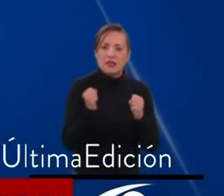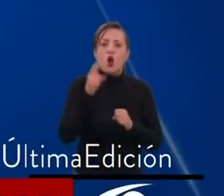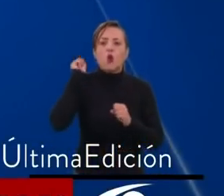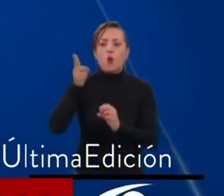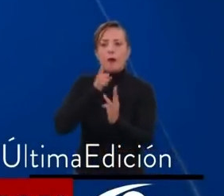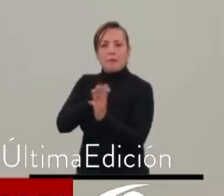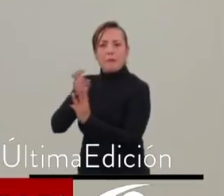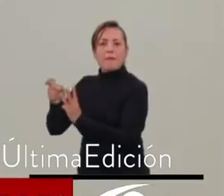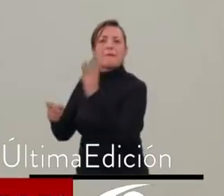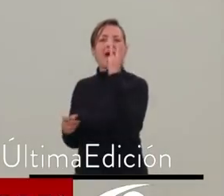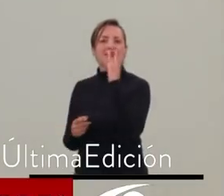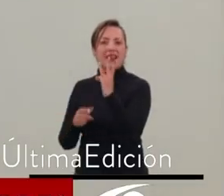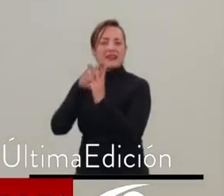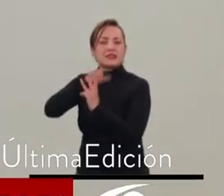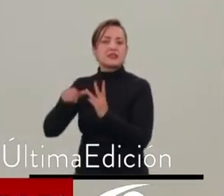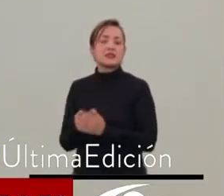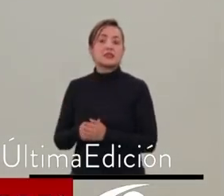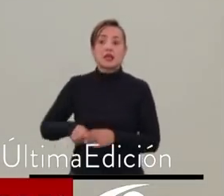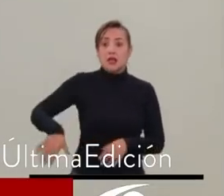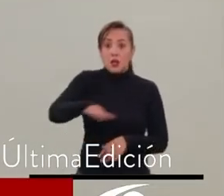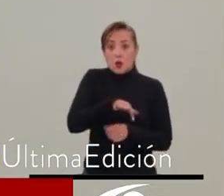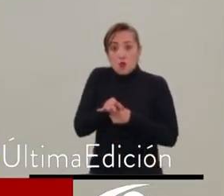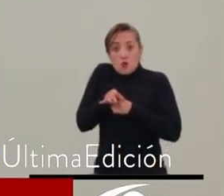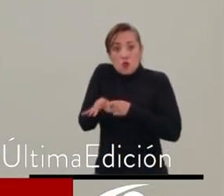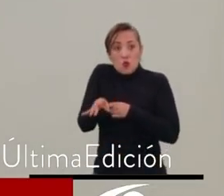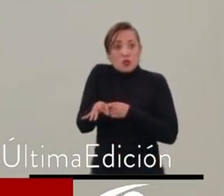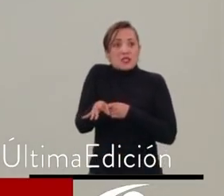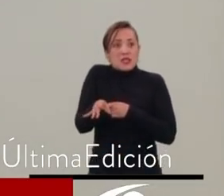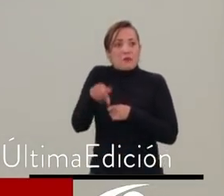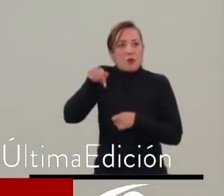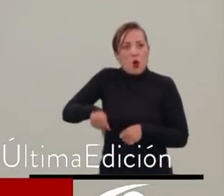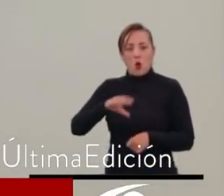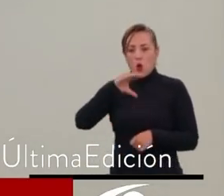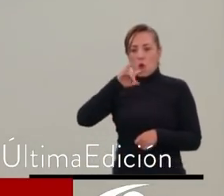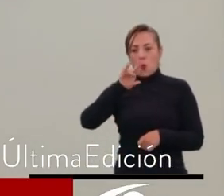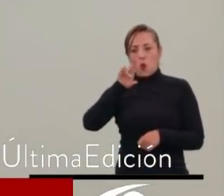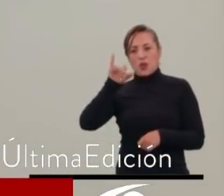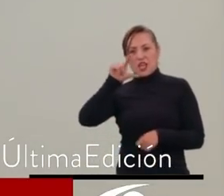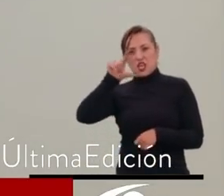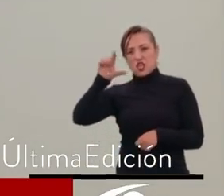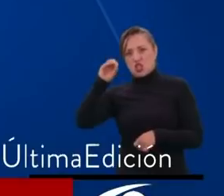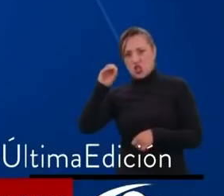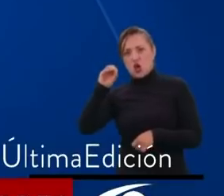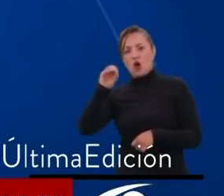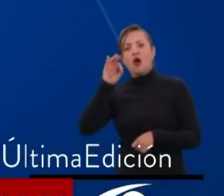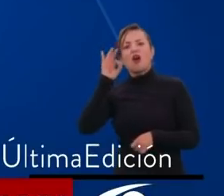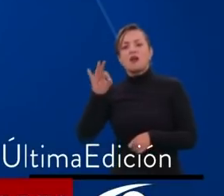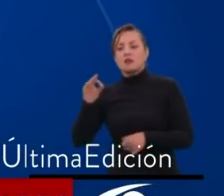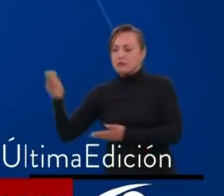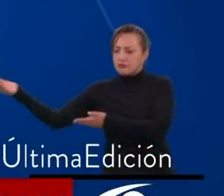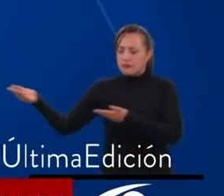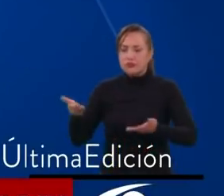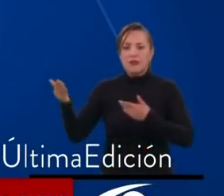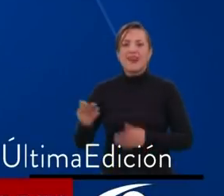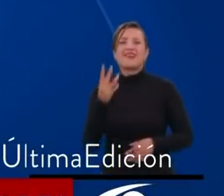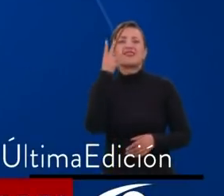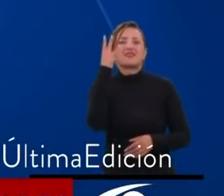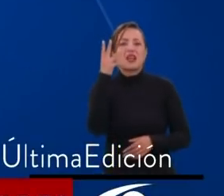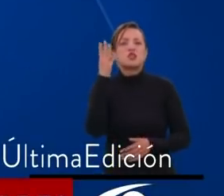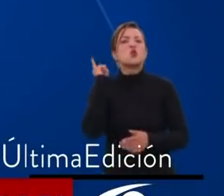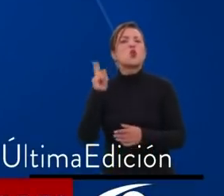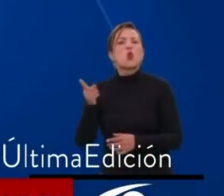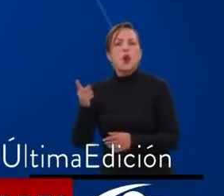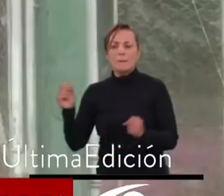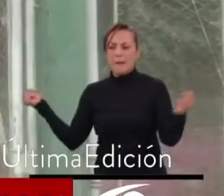asesinadas. Al municipio de Curillo llegaron tres cuerpos sin vida, proveniente de un hecho victimizante que se presentó,